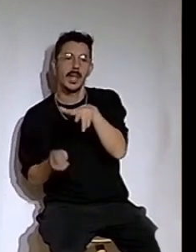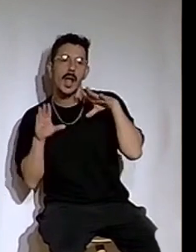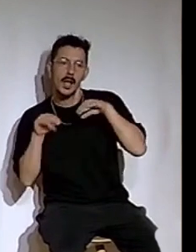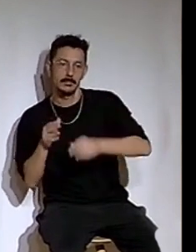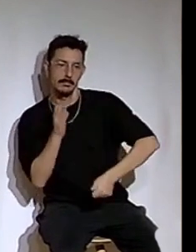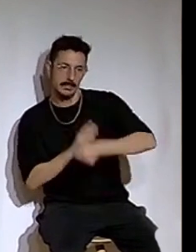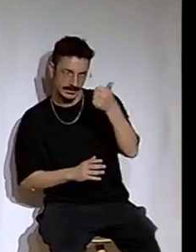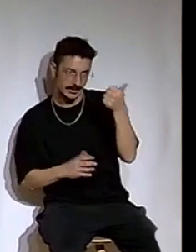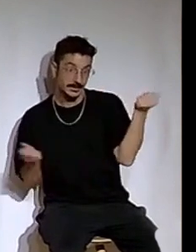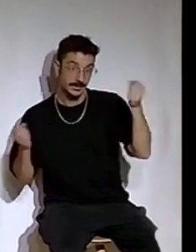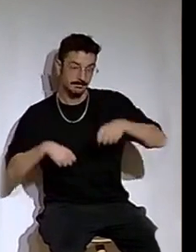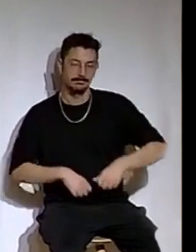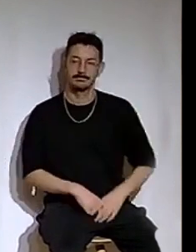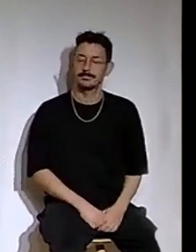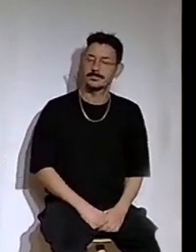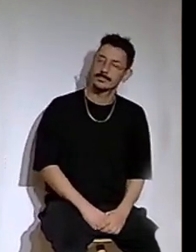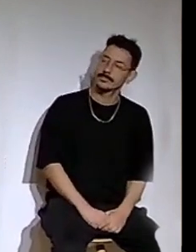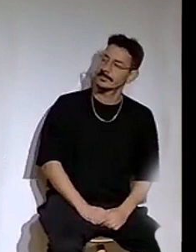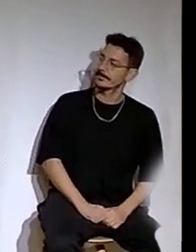castellano